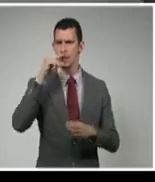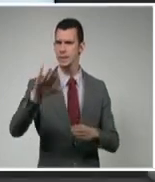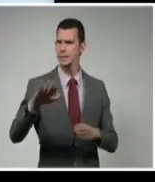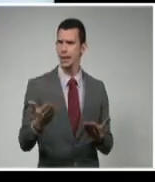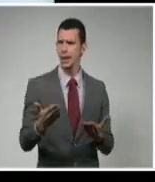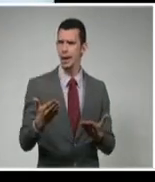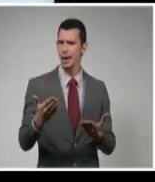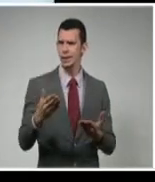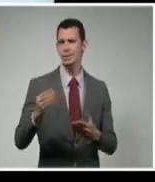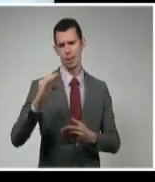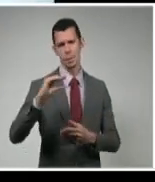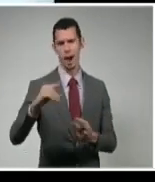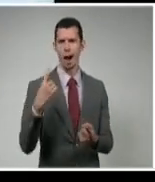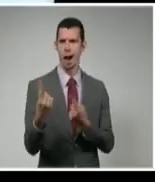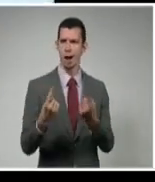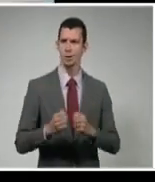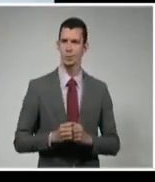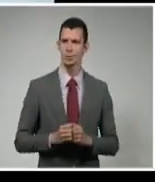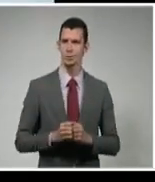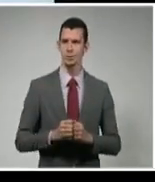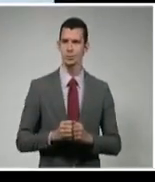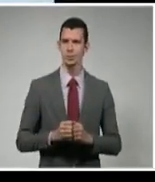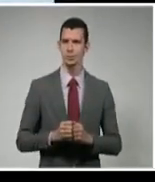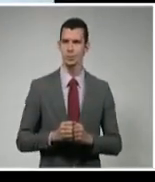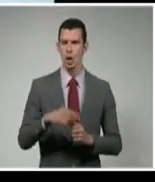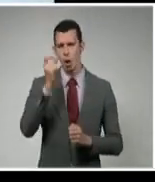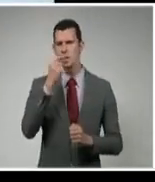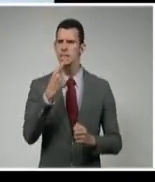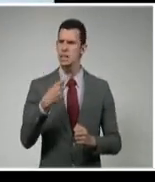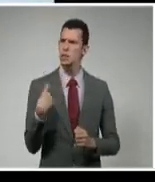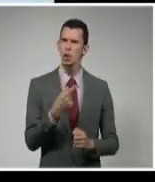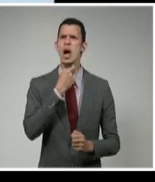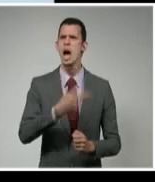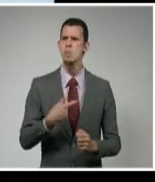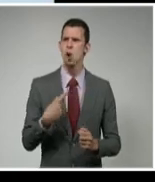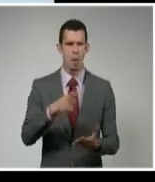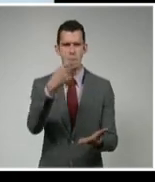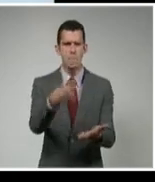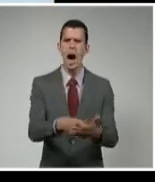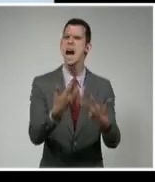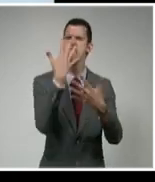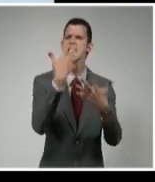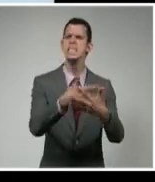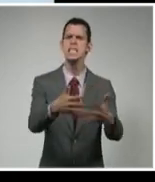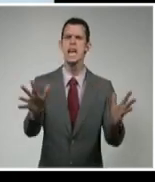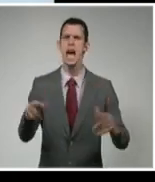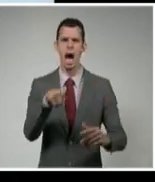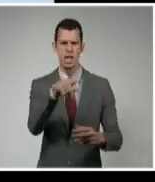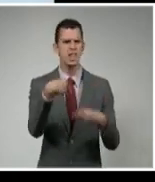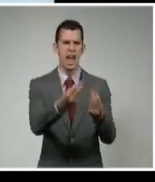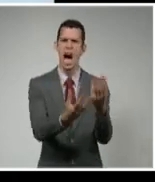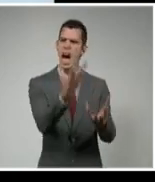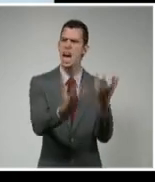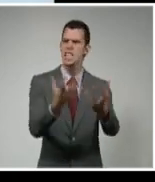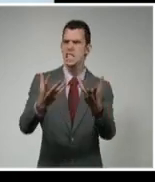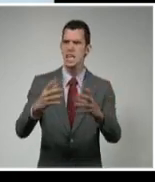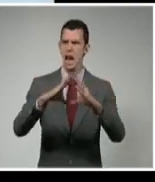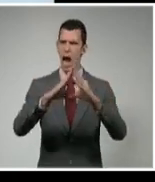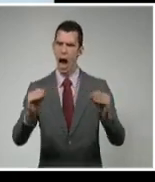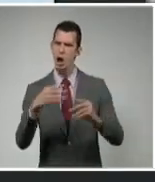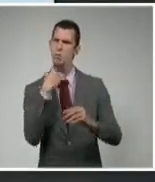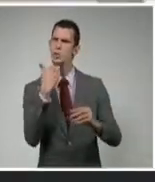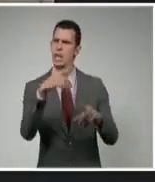social. Si tenemos que pagarle a cuanto la gente quiera cobrar, por darle candela a todas las patrullas, a todo lo que tenga que ver con el